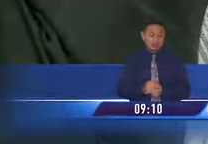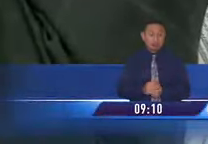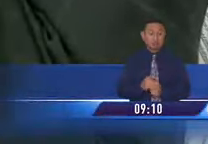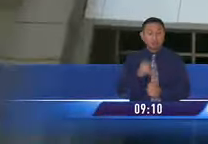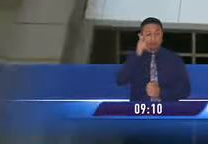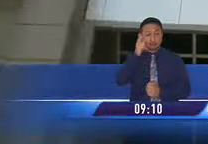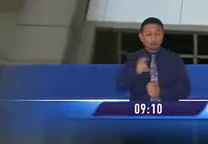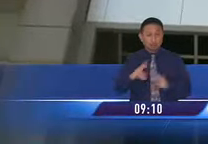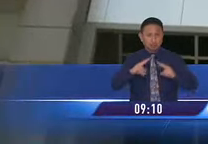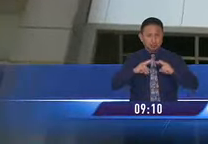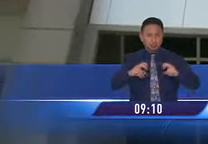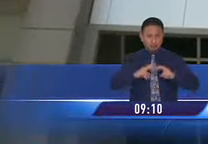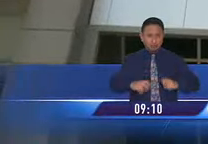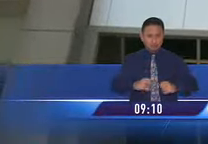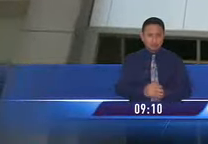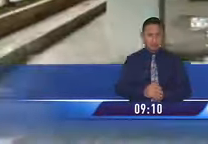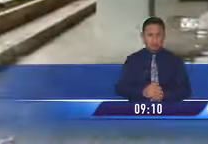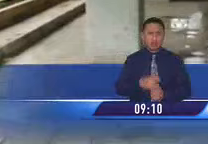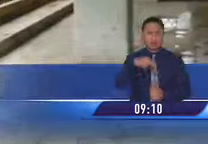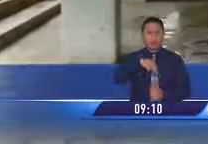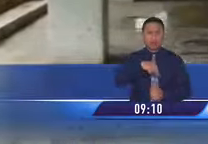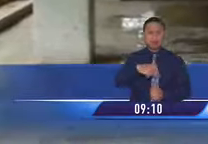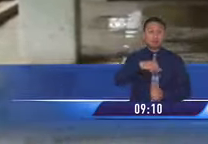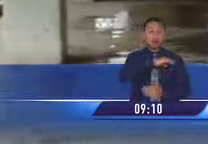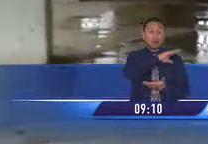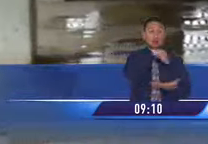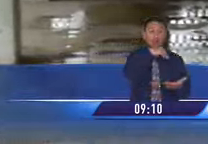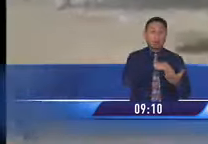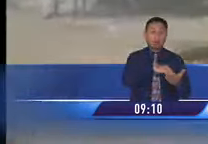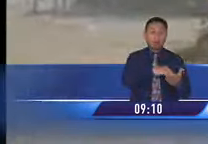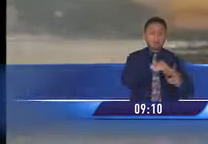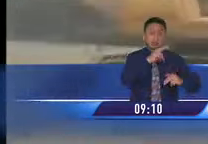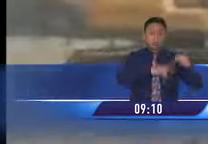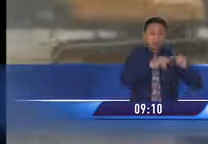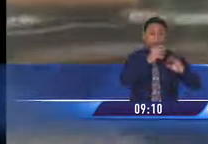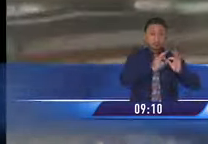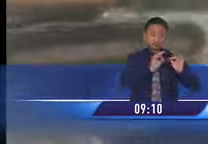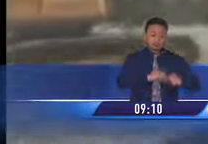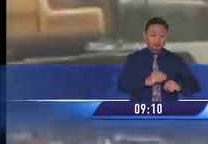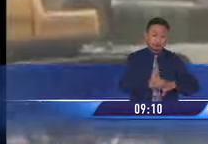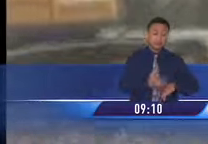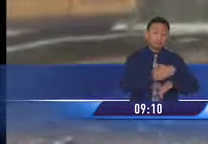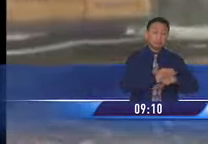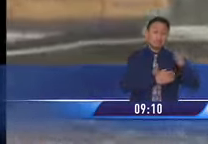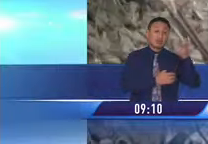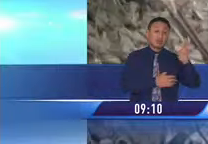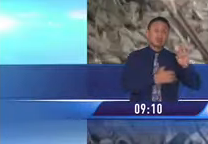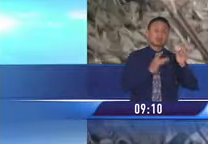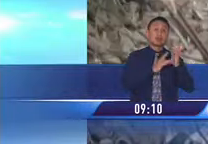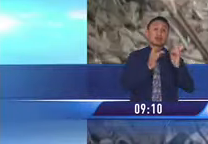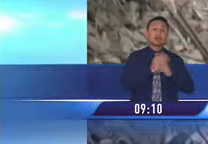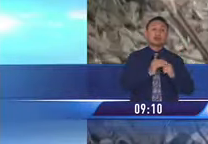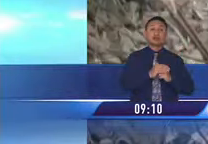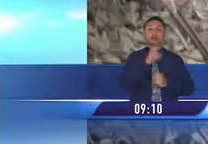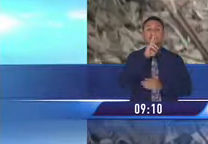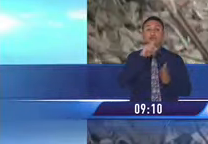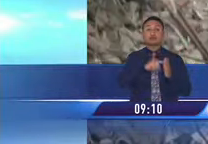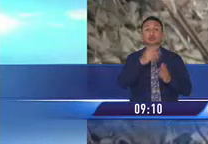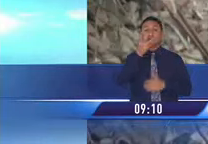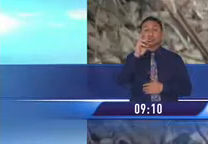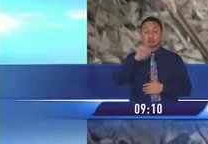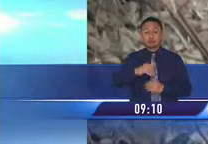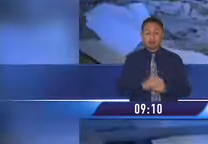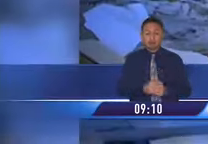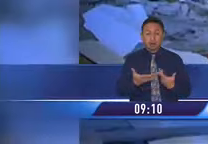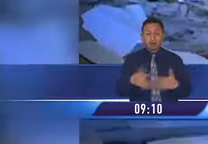la Fiscalía General del Estado por la reconstrucción de Manabí. Recordemos que el 16 de abril de 2016, un terremoto